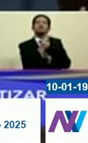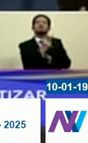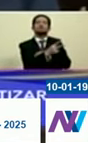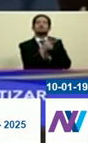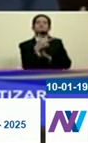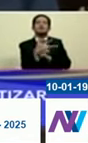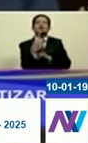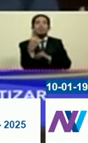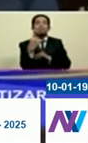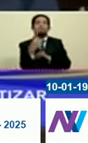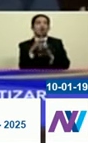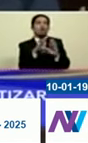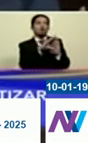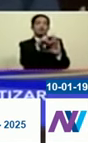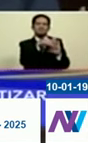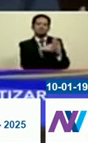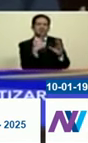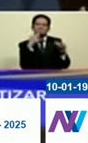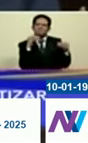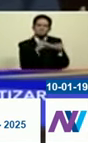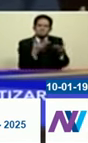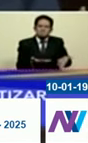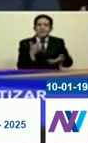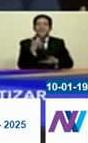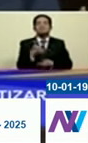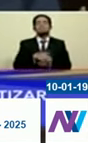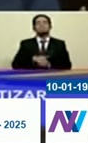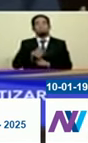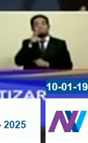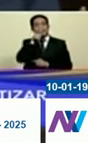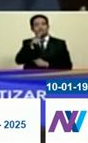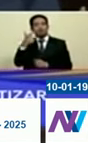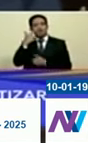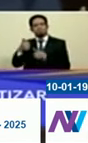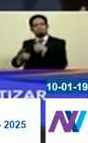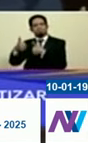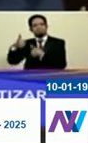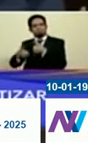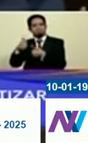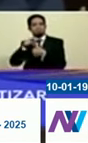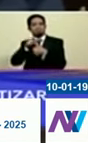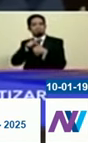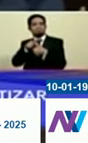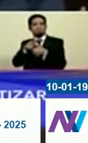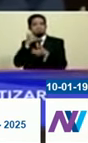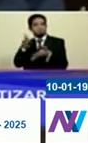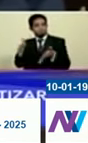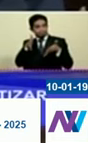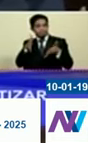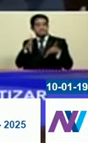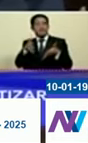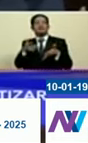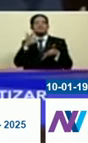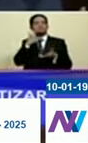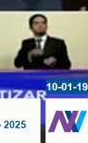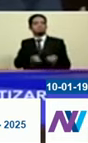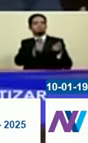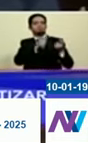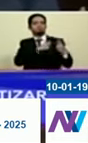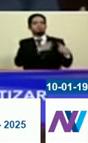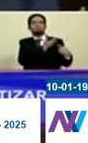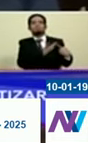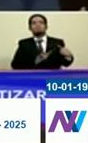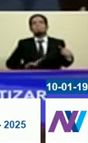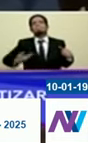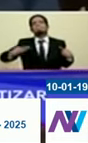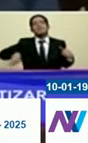República Bolivariana de Venezuela establece: el candidato elegido o candidata elegida tomará posesión del cargo de presidente o presidenta